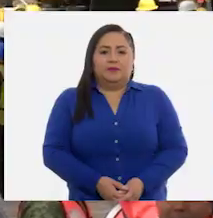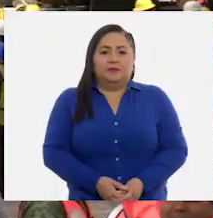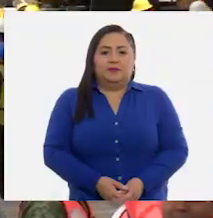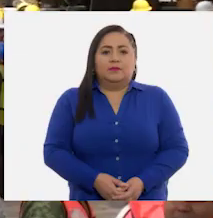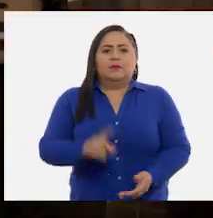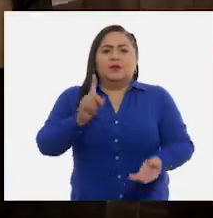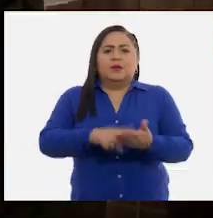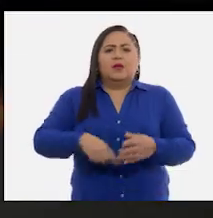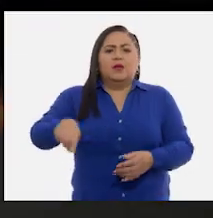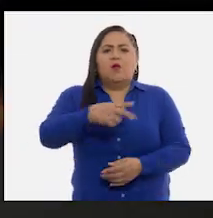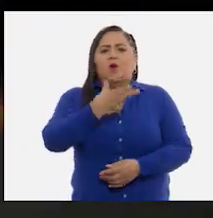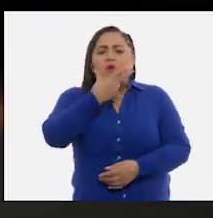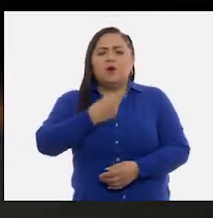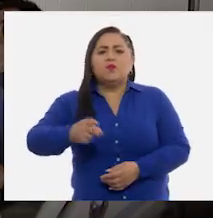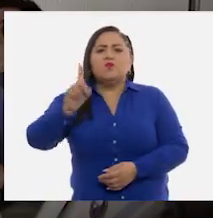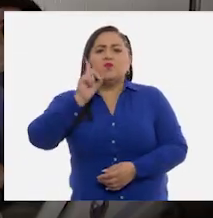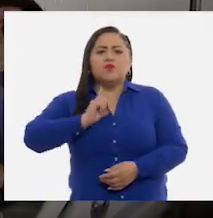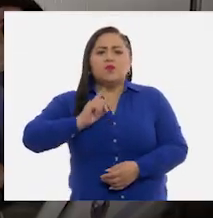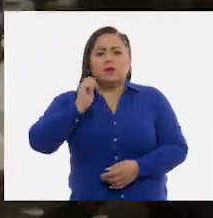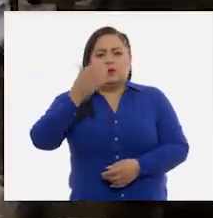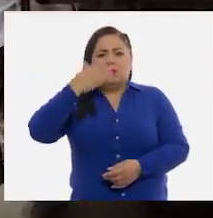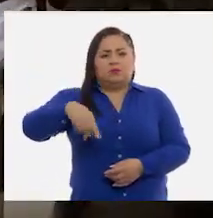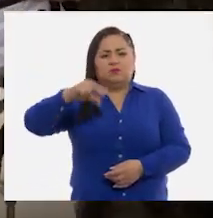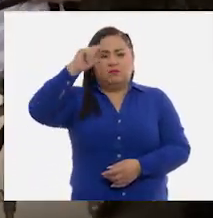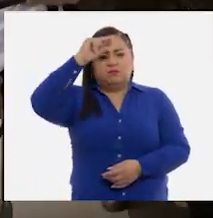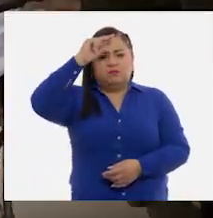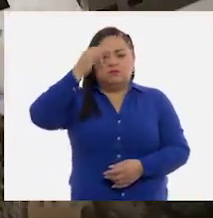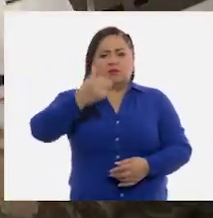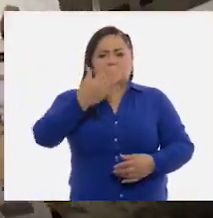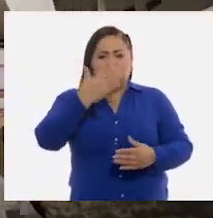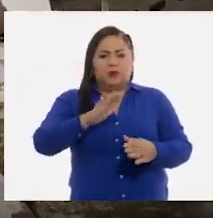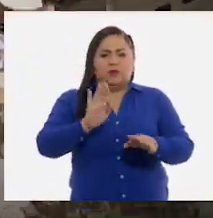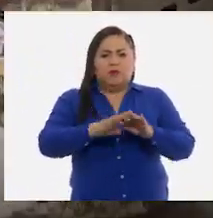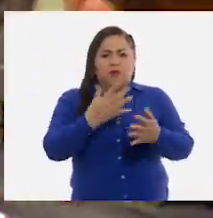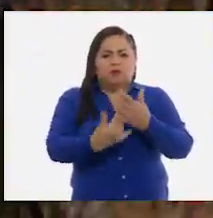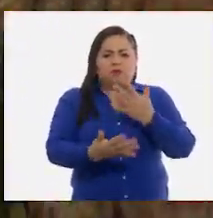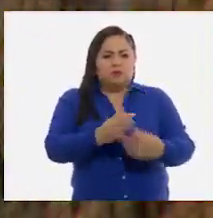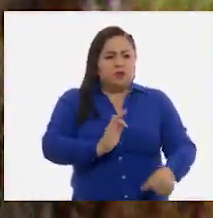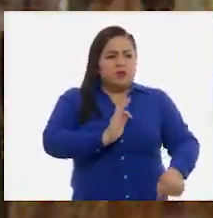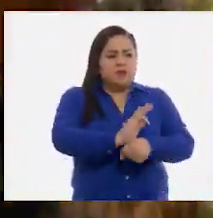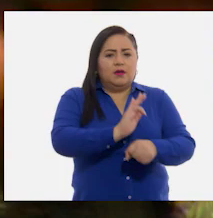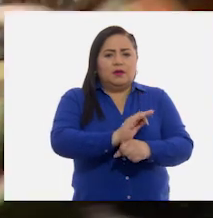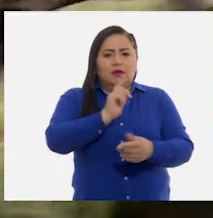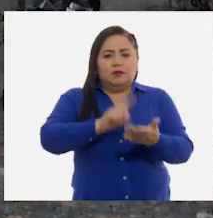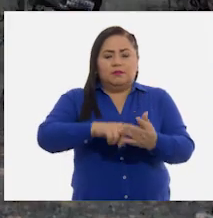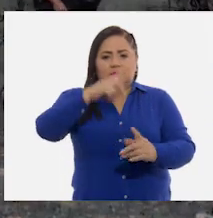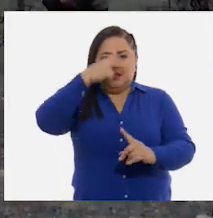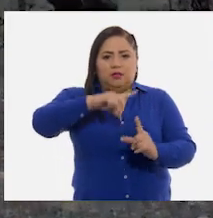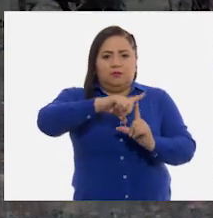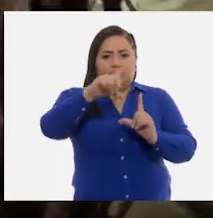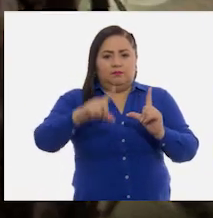Aquí se forman los hombres y mujeres que con inteligencia y las armas en la mano defienden a la patria.